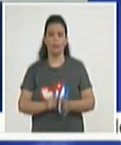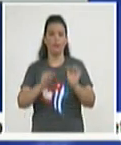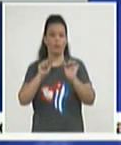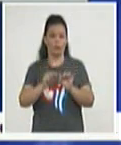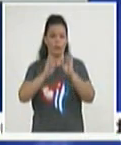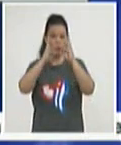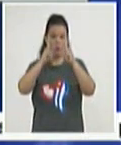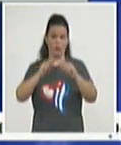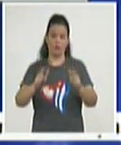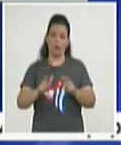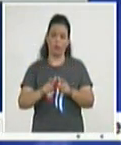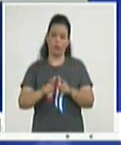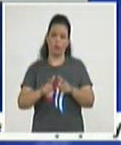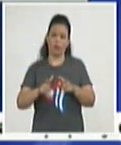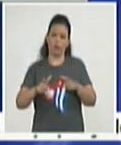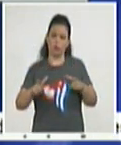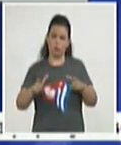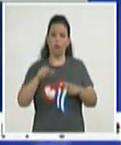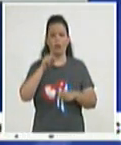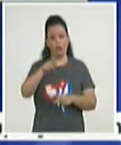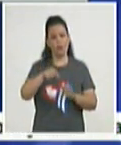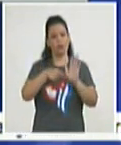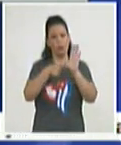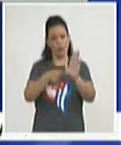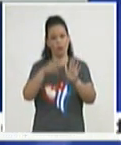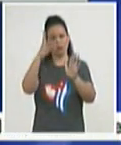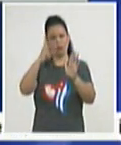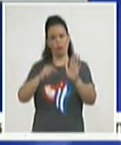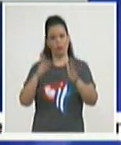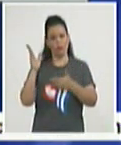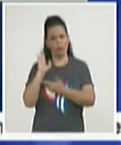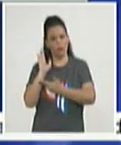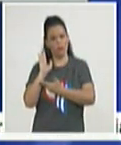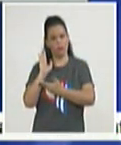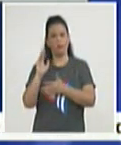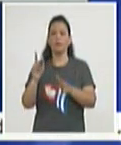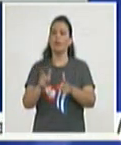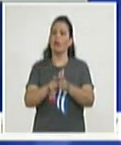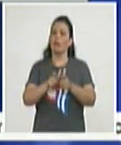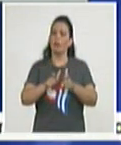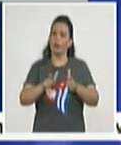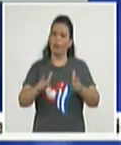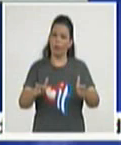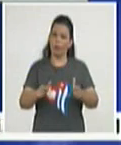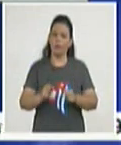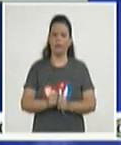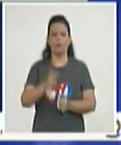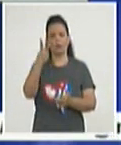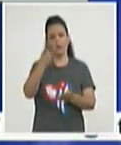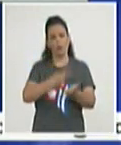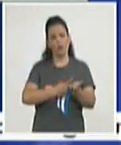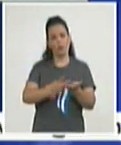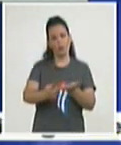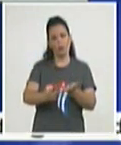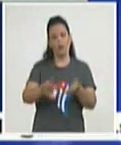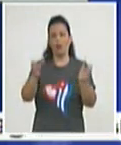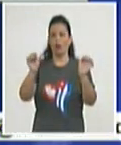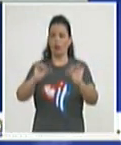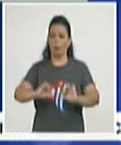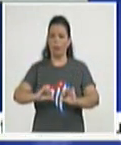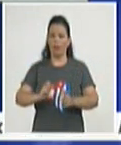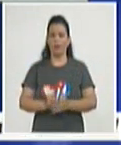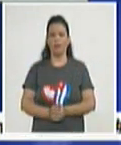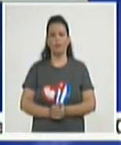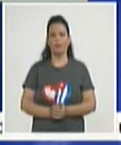incremento como se puede apreciar en su curva, y las mayores tasas de incidencia en estos últimos 15 días, pues